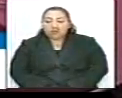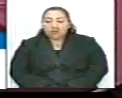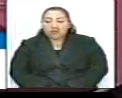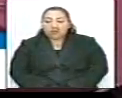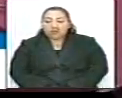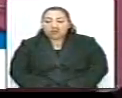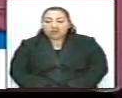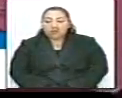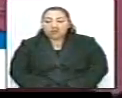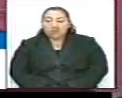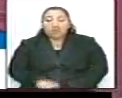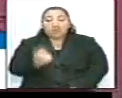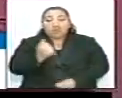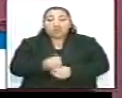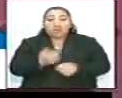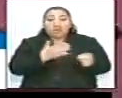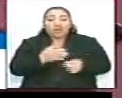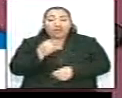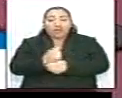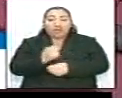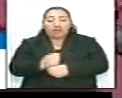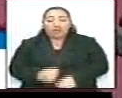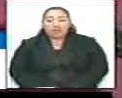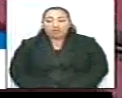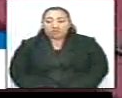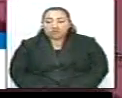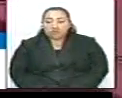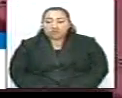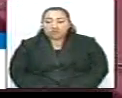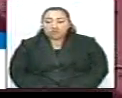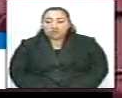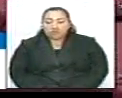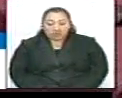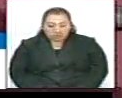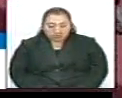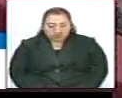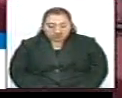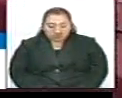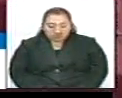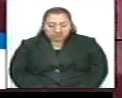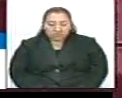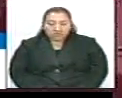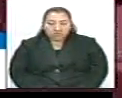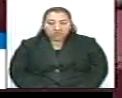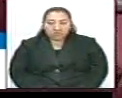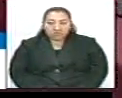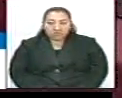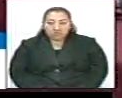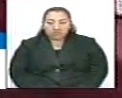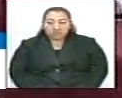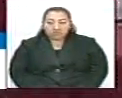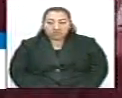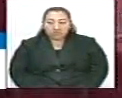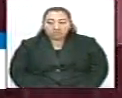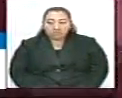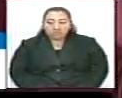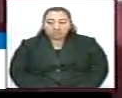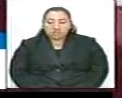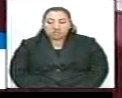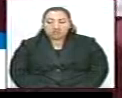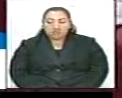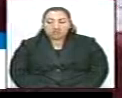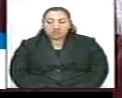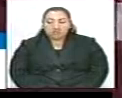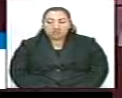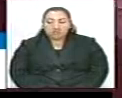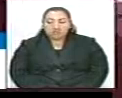que ha sido emitido electrónicamente a sus despachos y se encuentra en sus carpetas. Si los congresistas requieren hacer